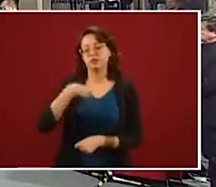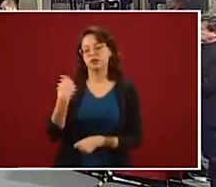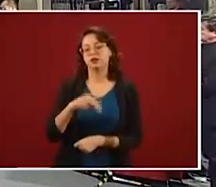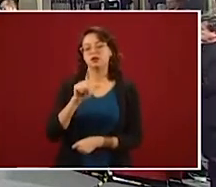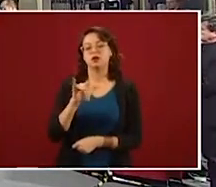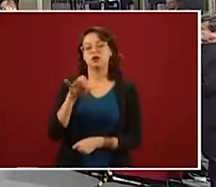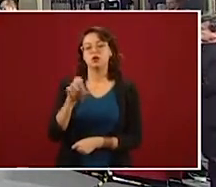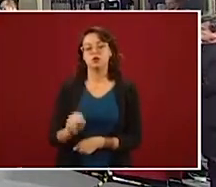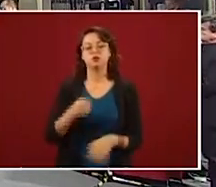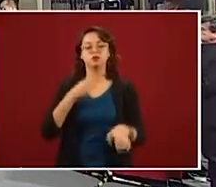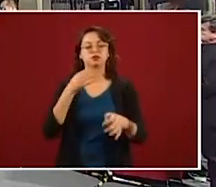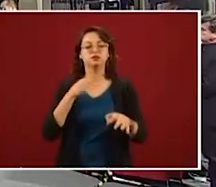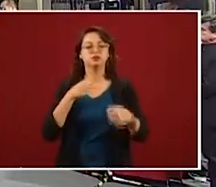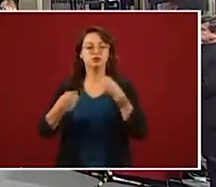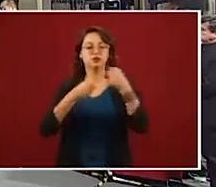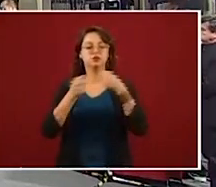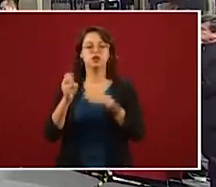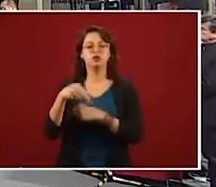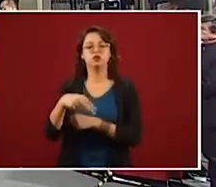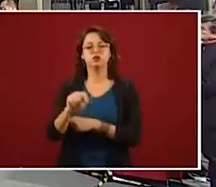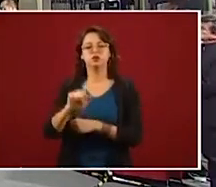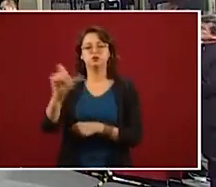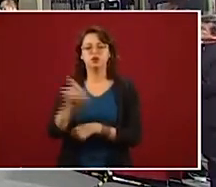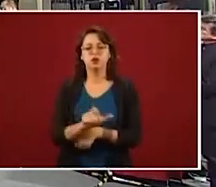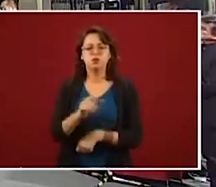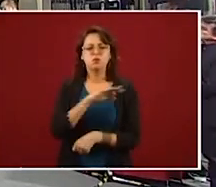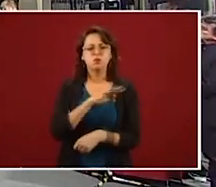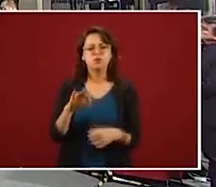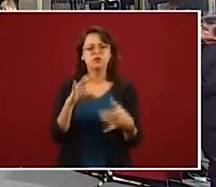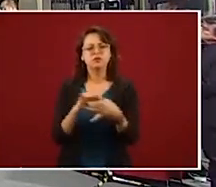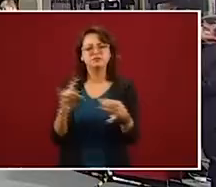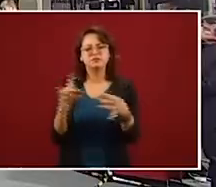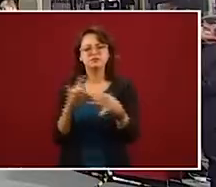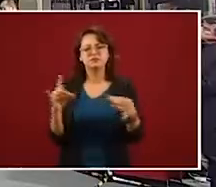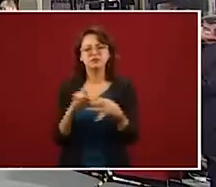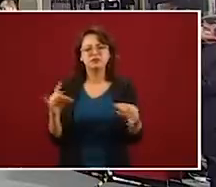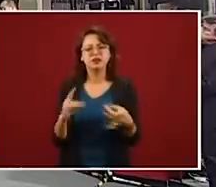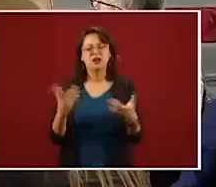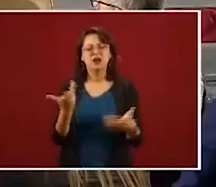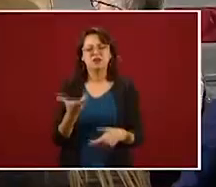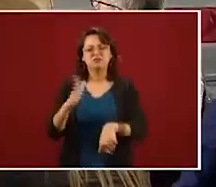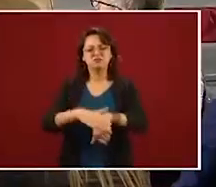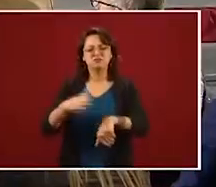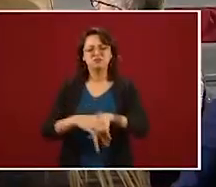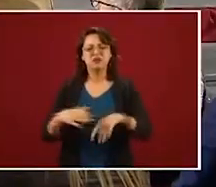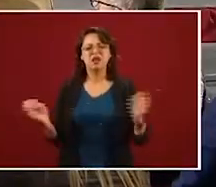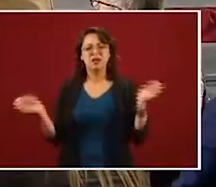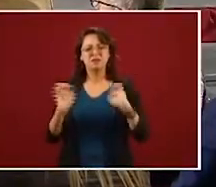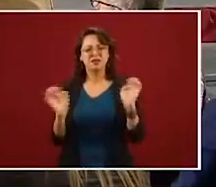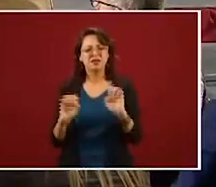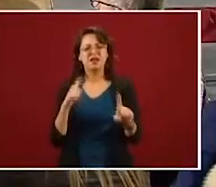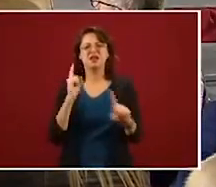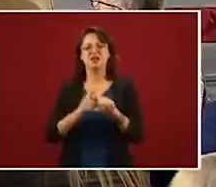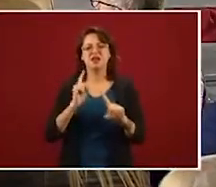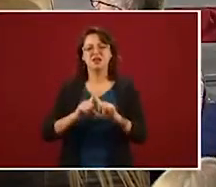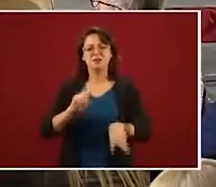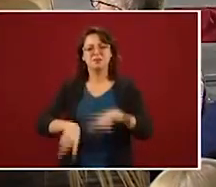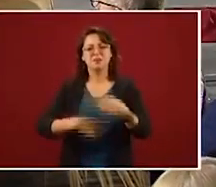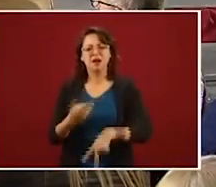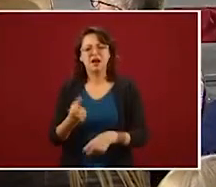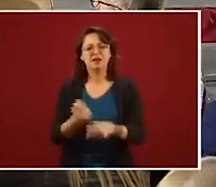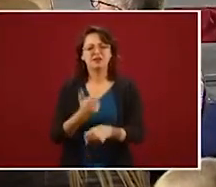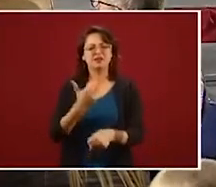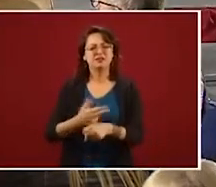gustaría que nos explicara y si nos puede detallar un poco más cómo sería este plan de emergencia que está convocando usted, quiénes irían sus secretarios,